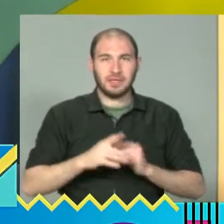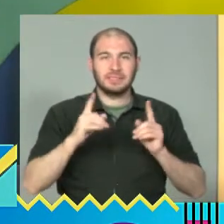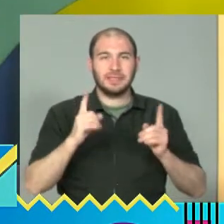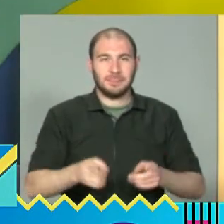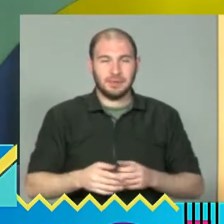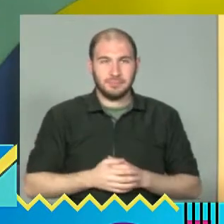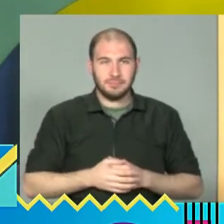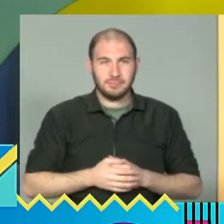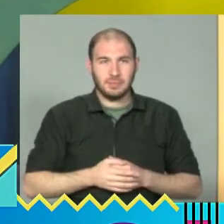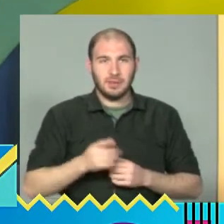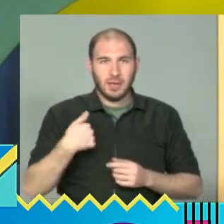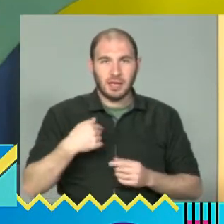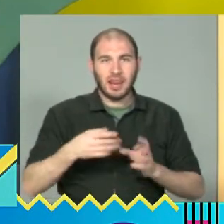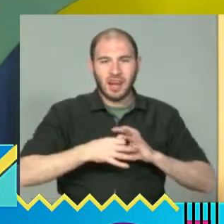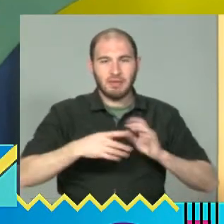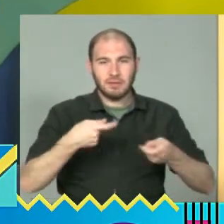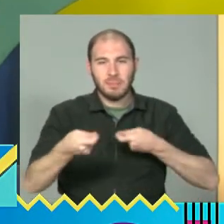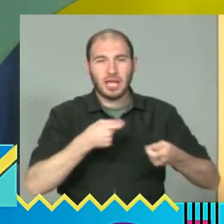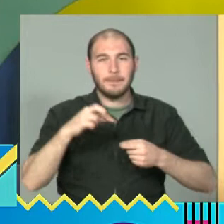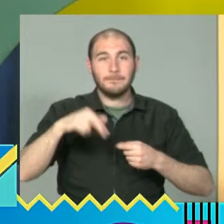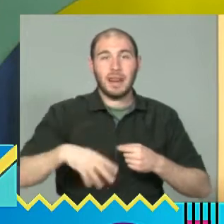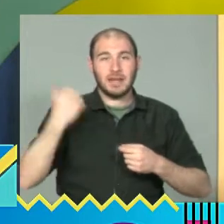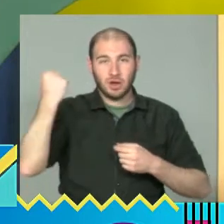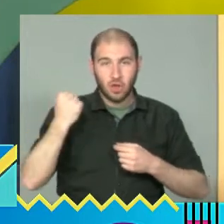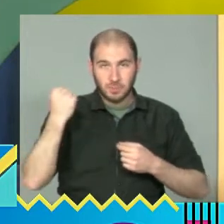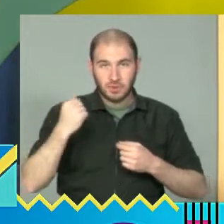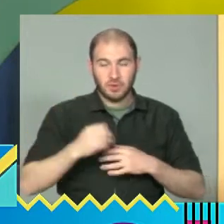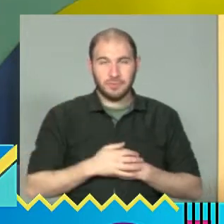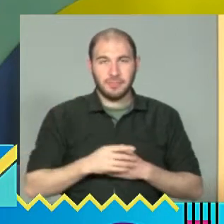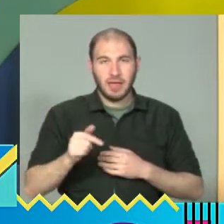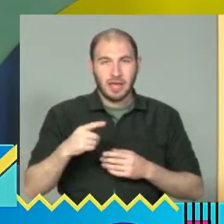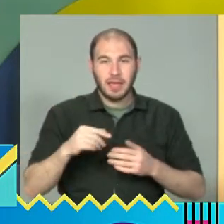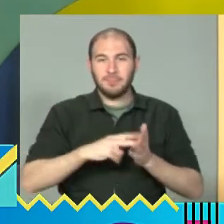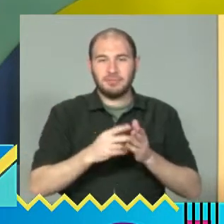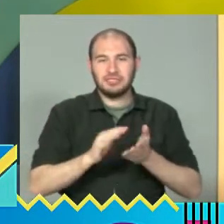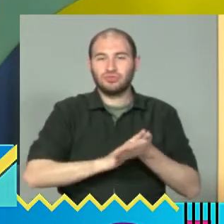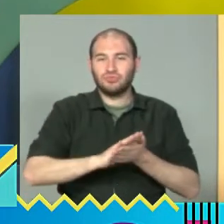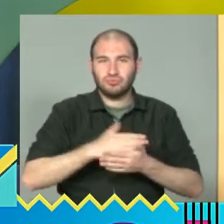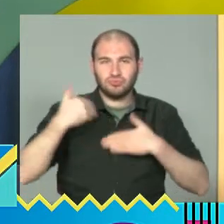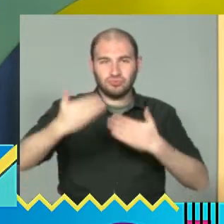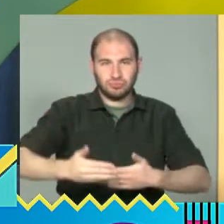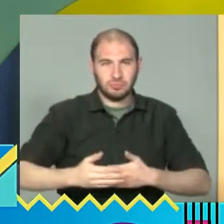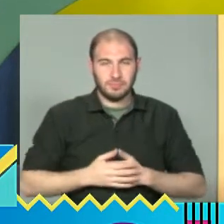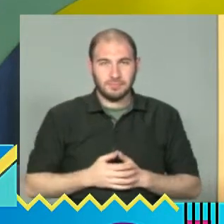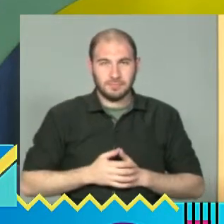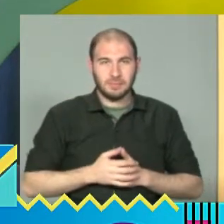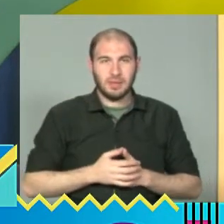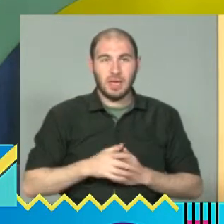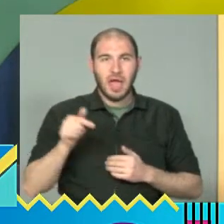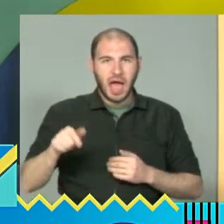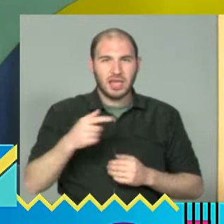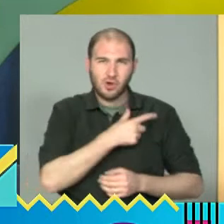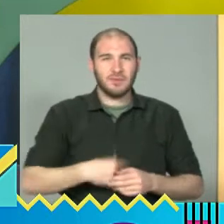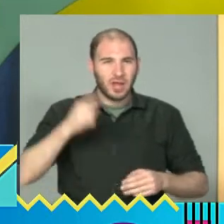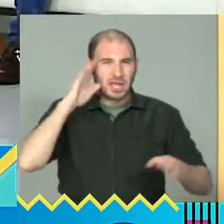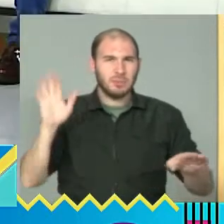que tenemos que tener grado de libertad para manejar la política monetaria a la hora de sortear las crisis. Por lo cual creo que ahí se equivoca el